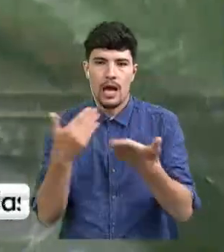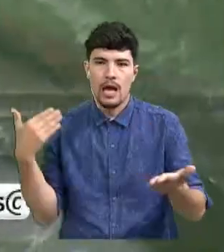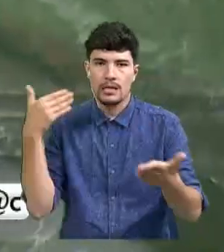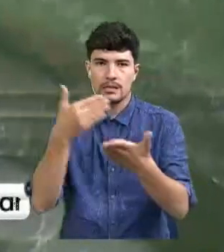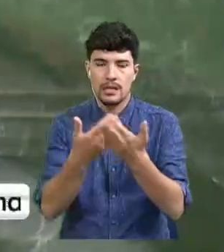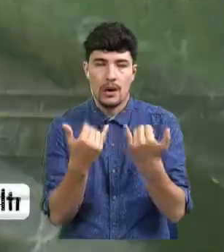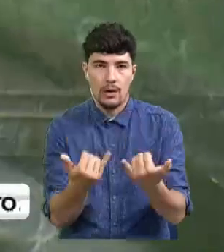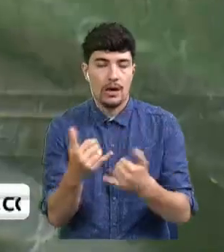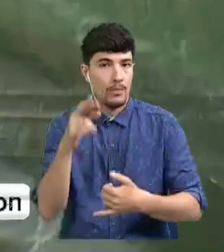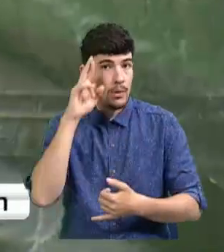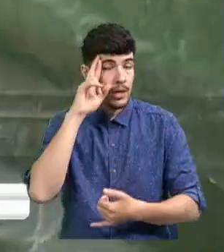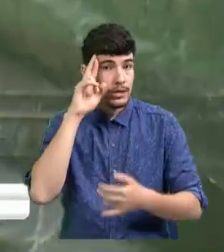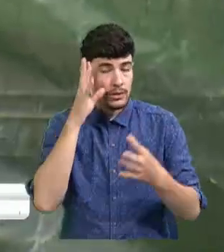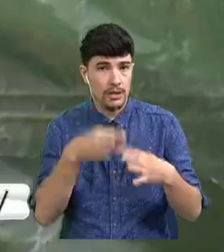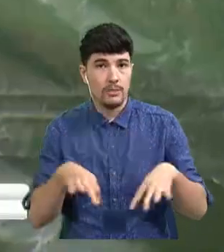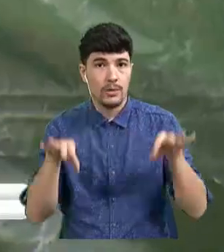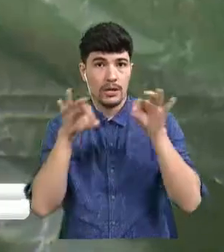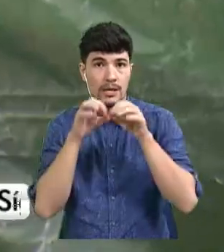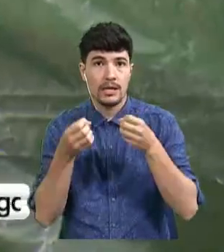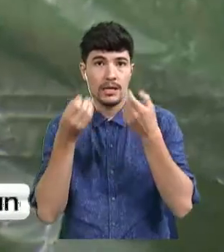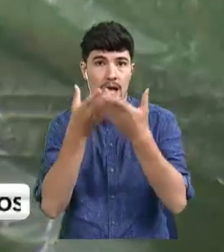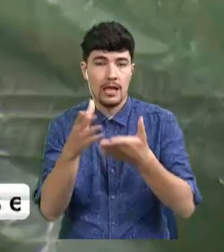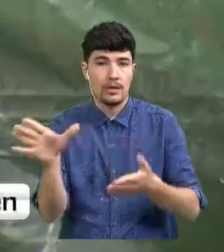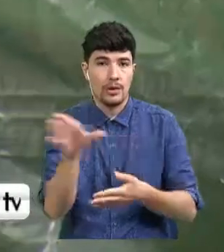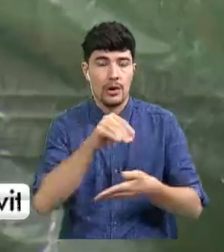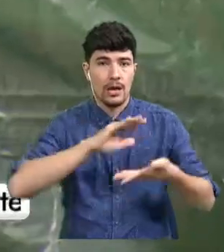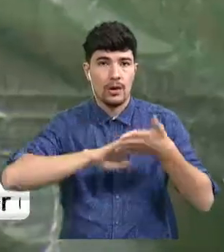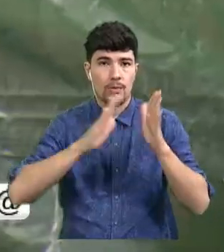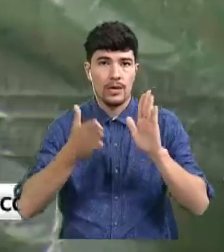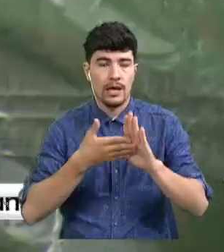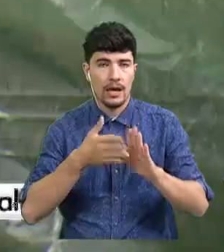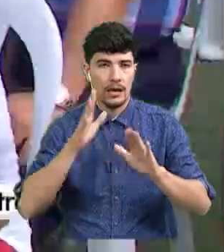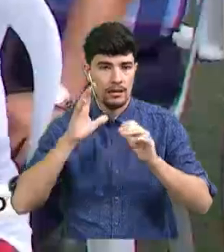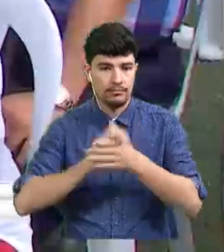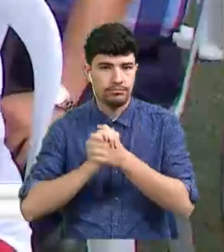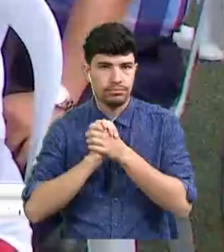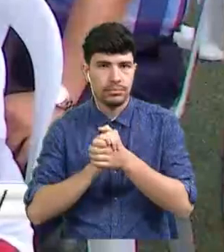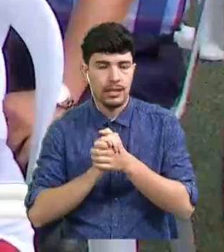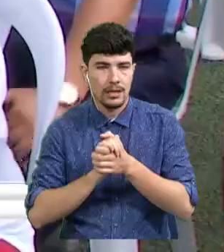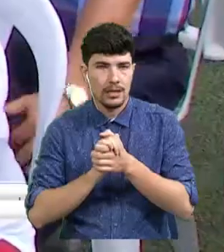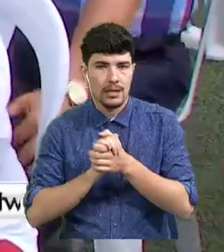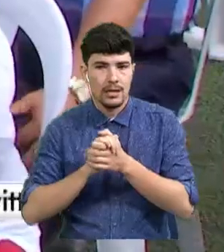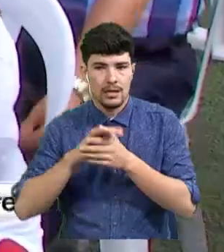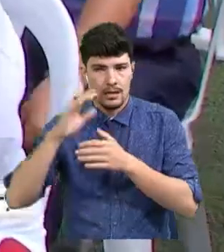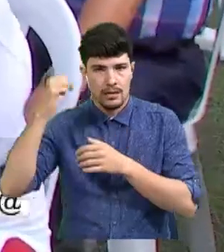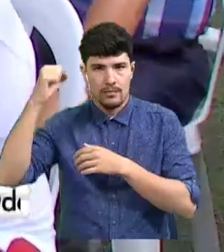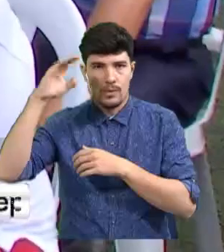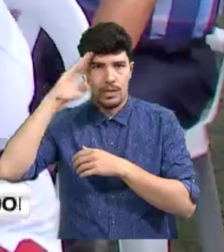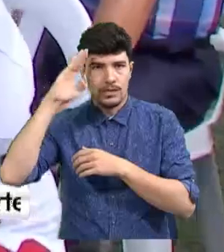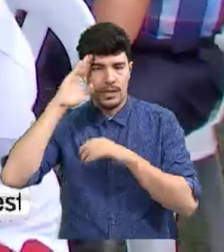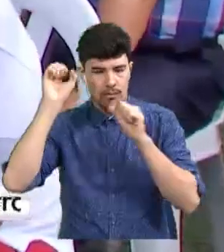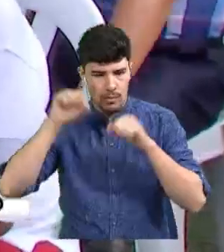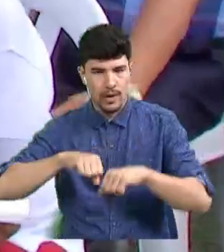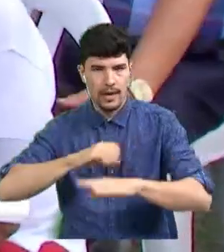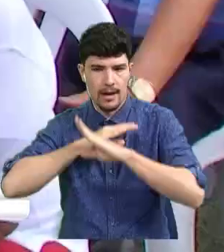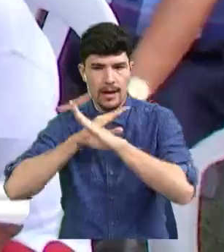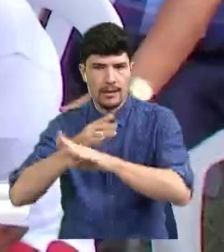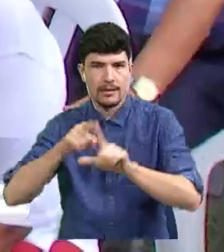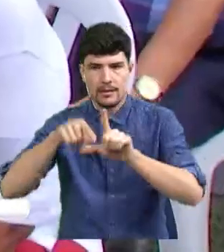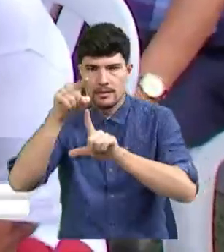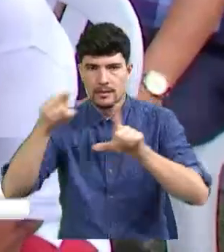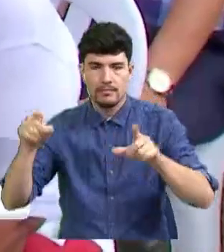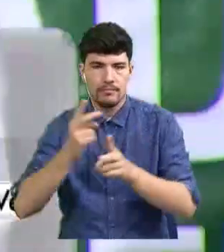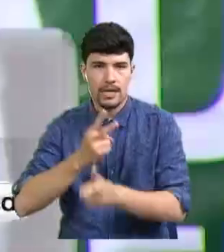momento. Así que es importante también enviar ese mensaje a la comunidad para que de la mano con las autoridades puedan seguir combatiendo estos índices